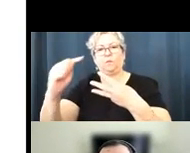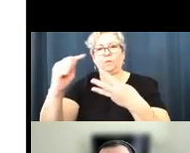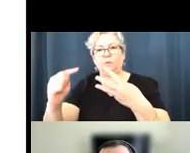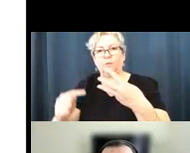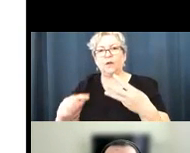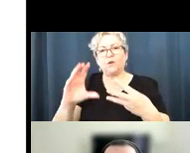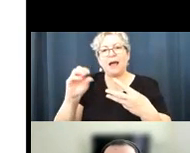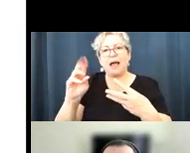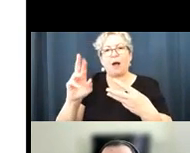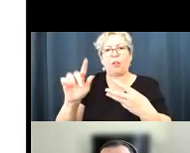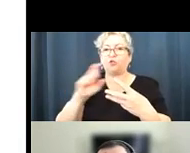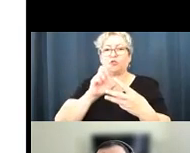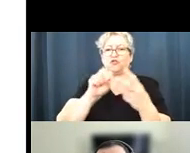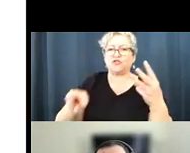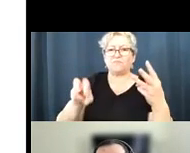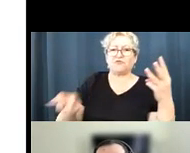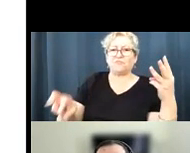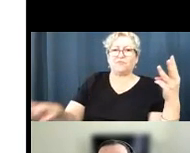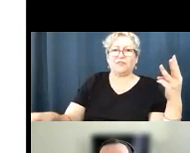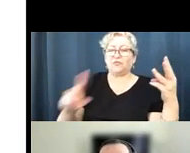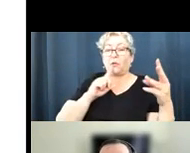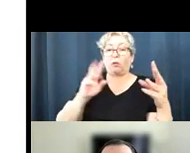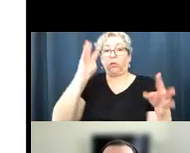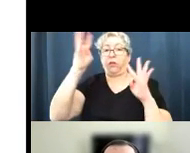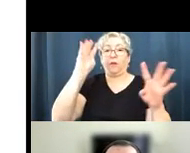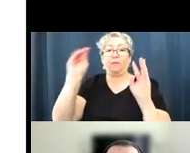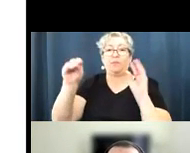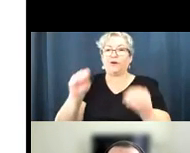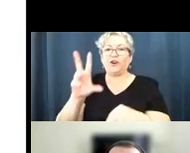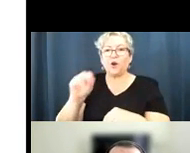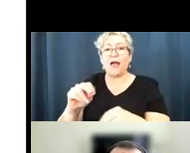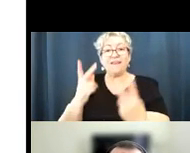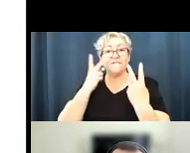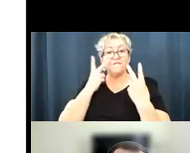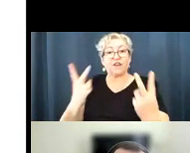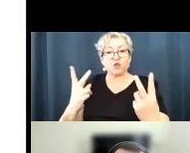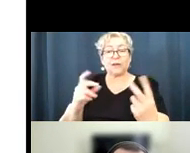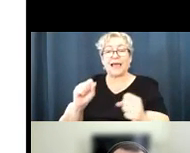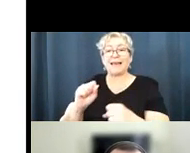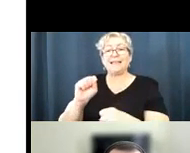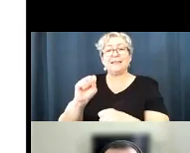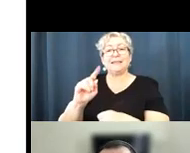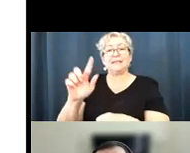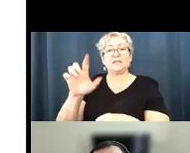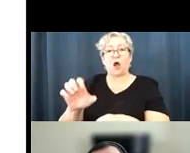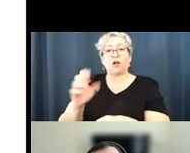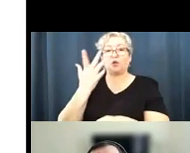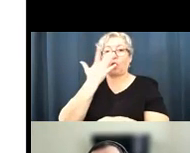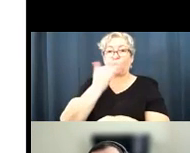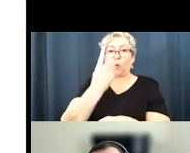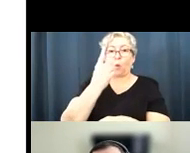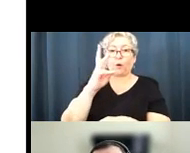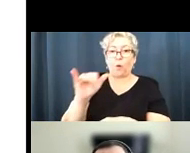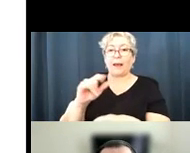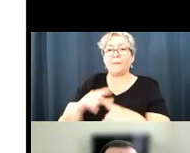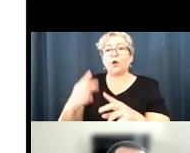el subtema del nivel número 2. Y entonces visualmente usted puede